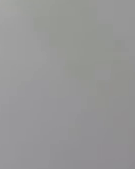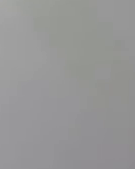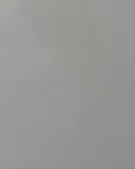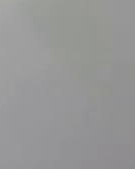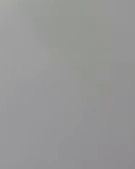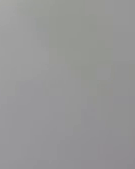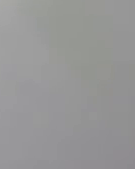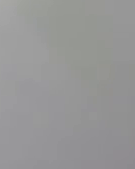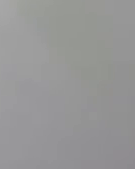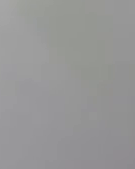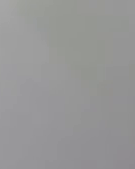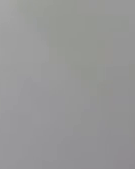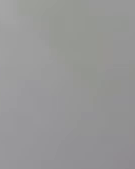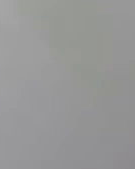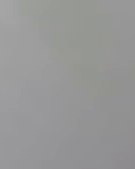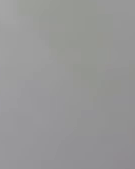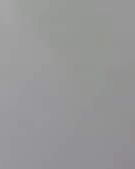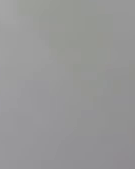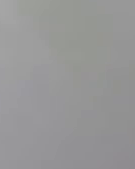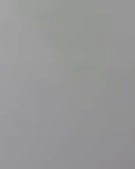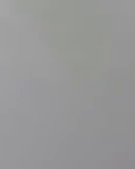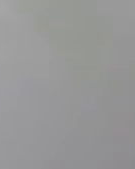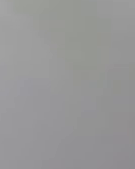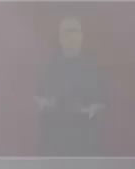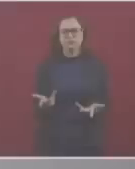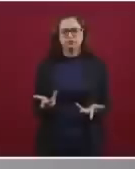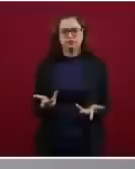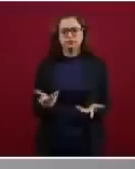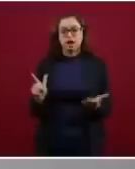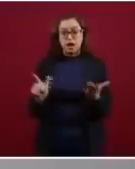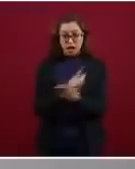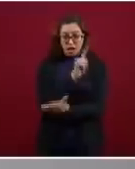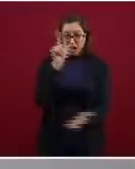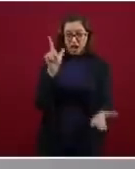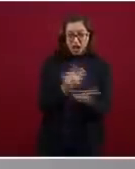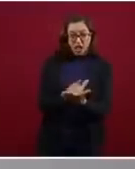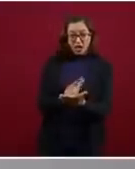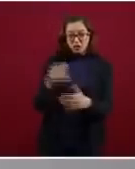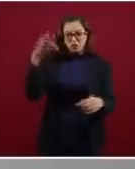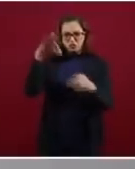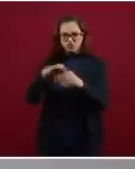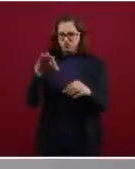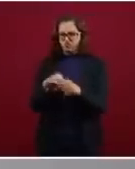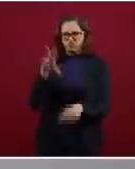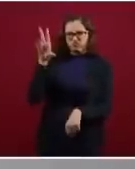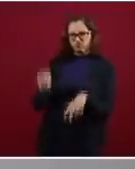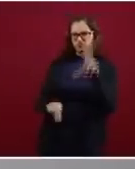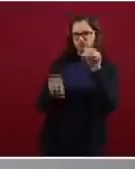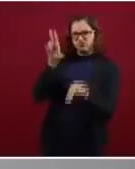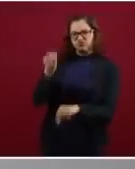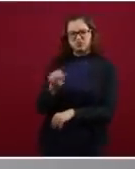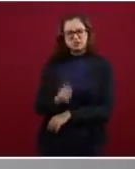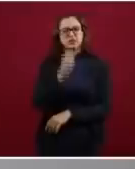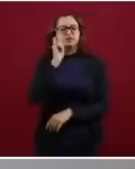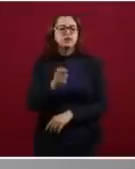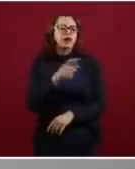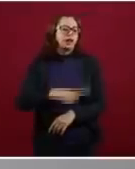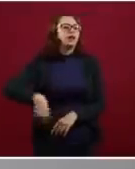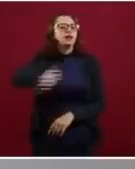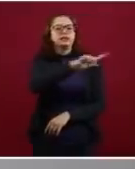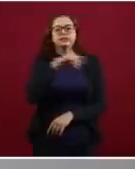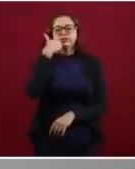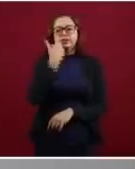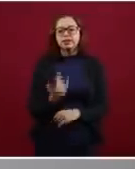pues ¿qué significa? Que querían seguir con lo mismo